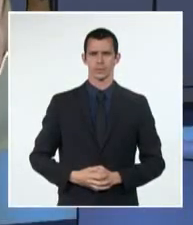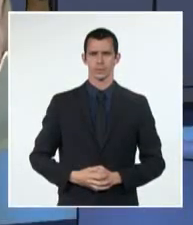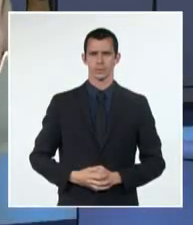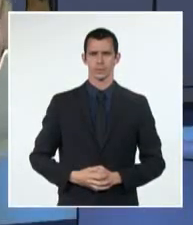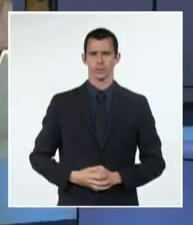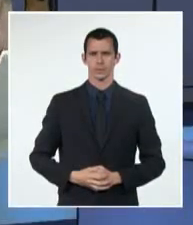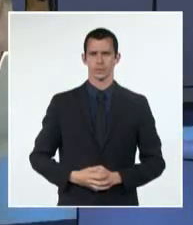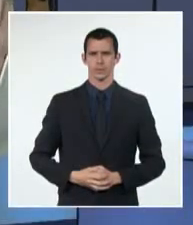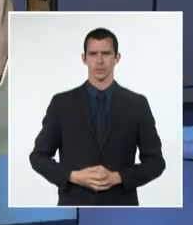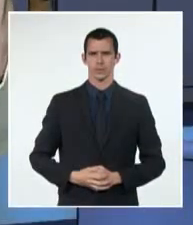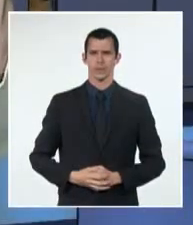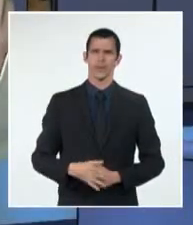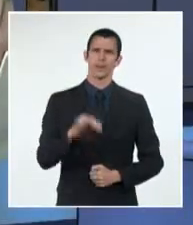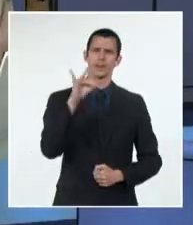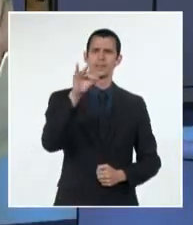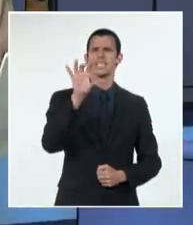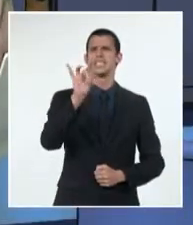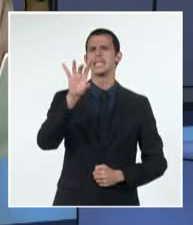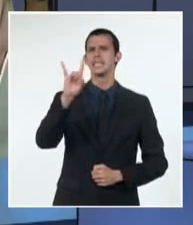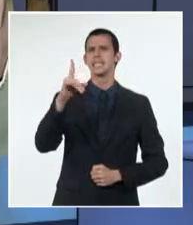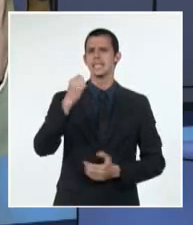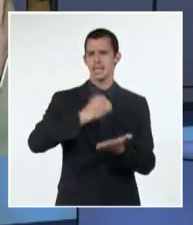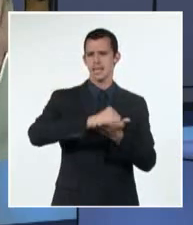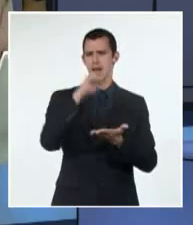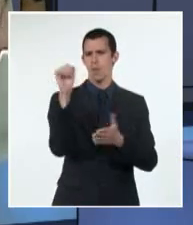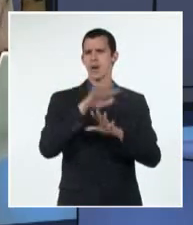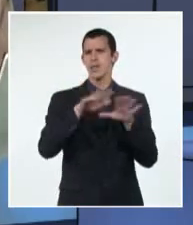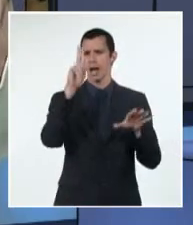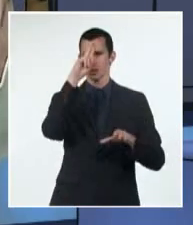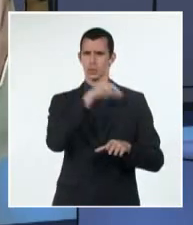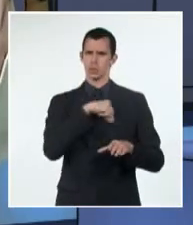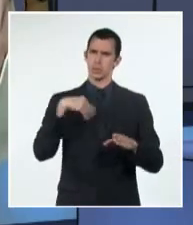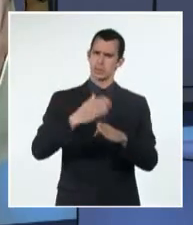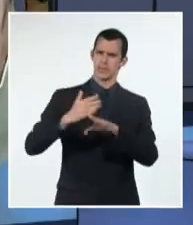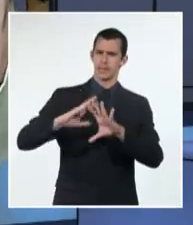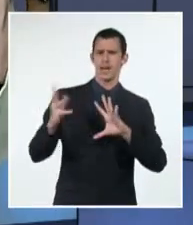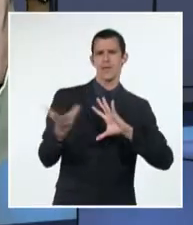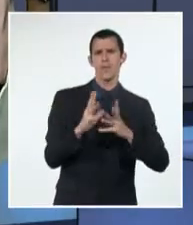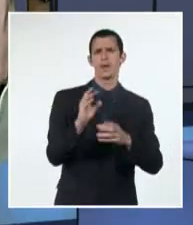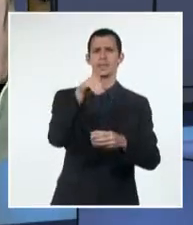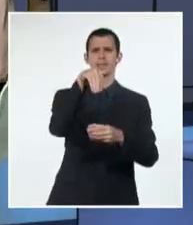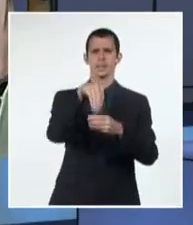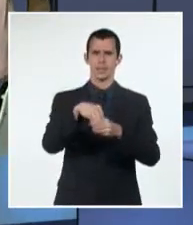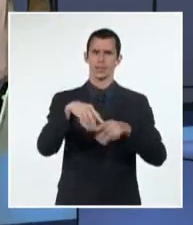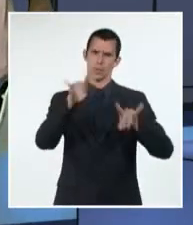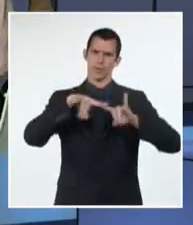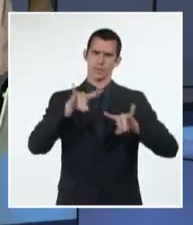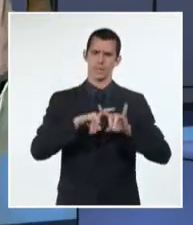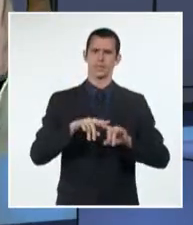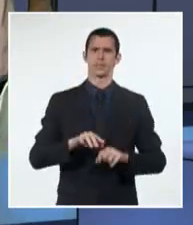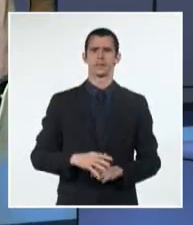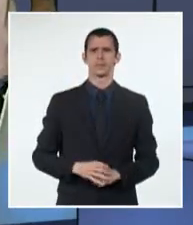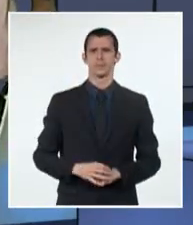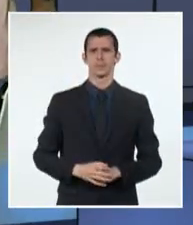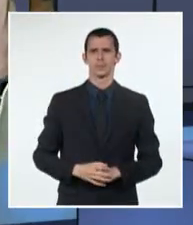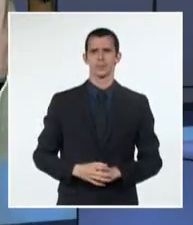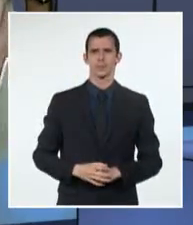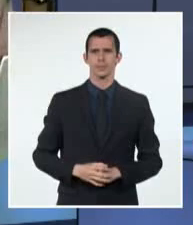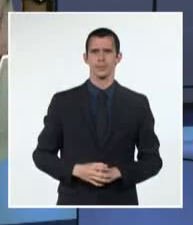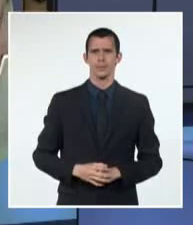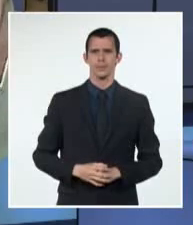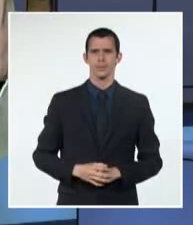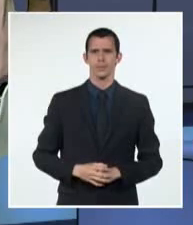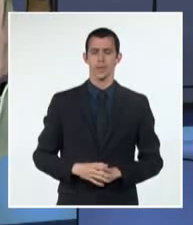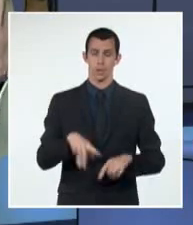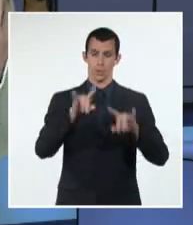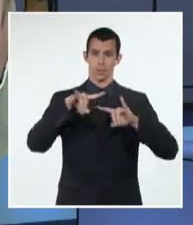715 nuevos profesionales de la salud egresados de 22 programas de las ciencias médicas por el curso regular diurno se graduaron esta tarde en la